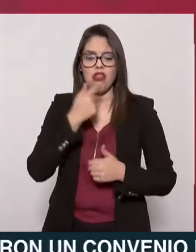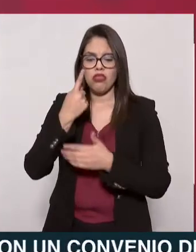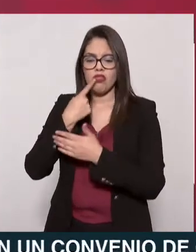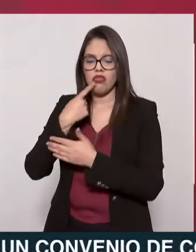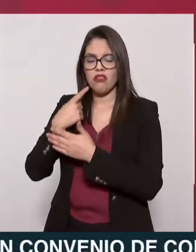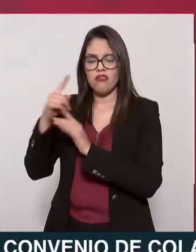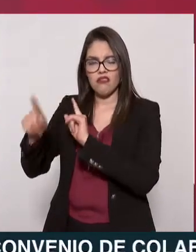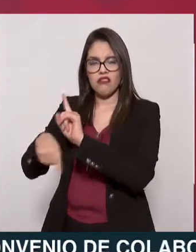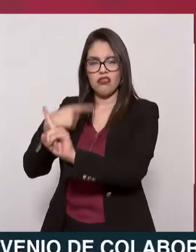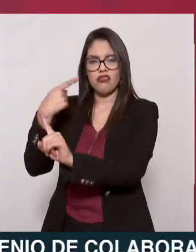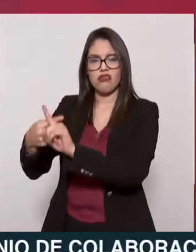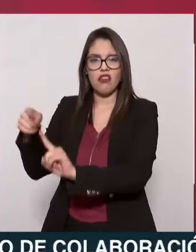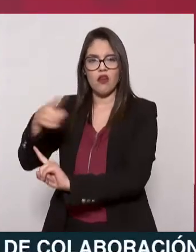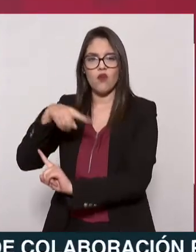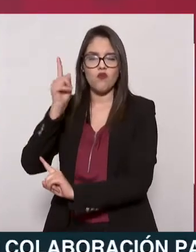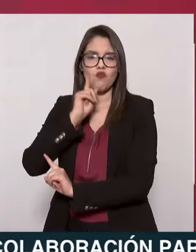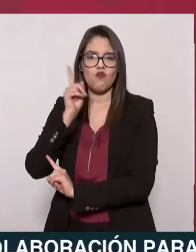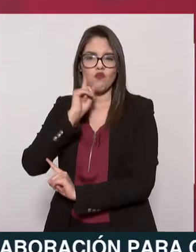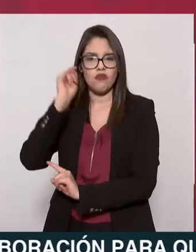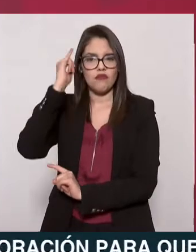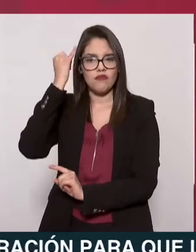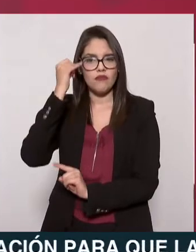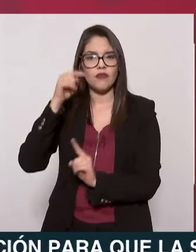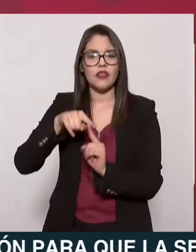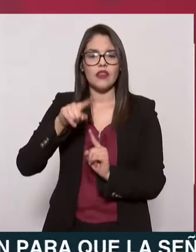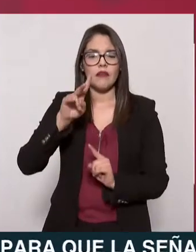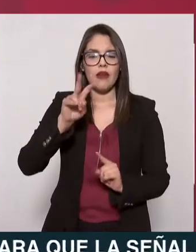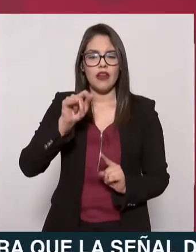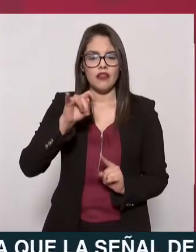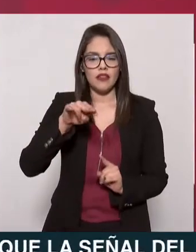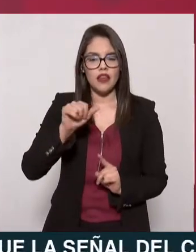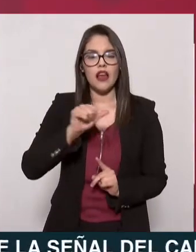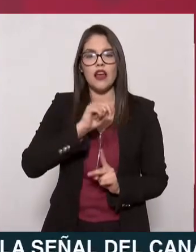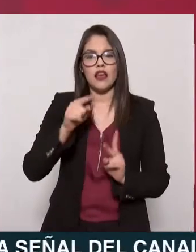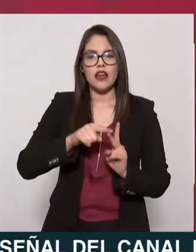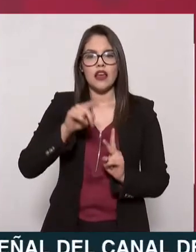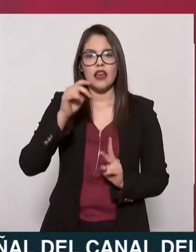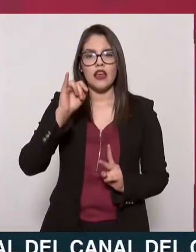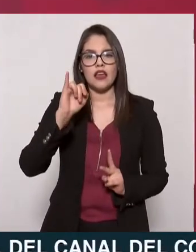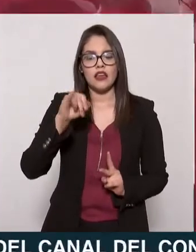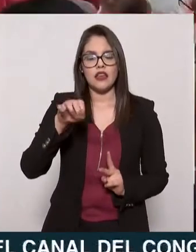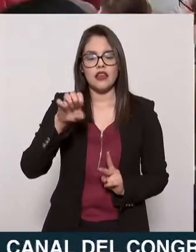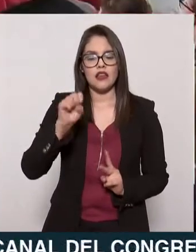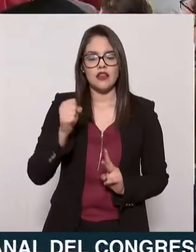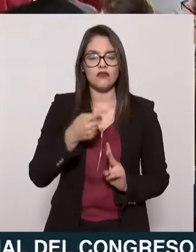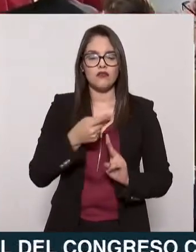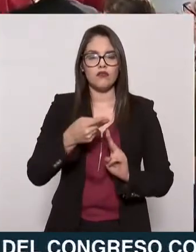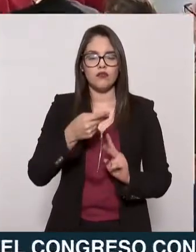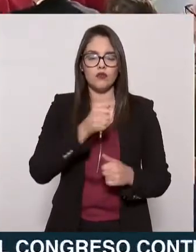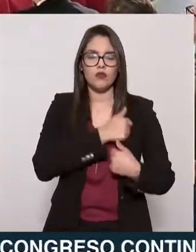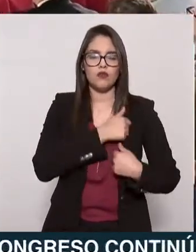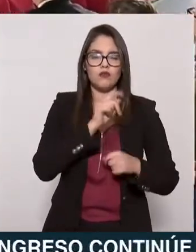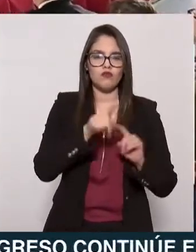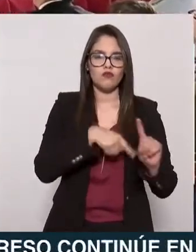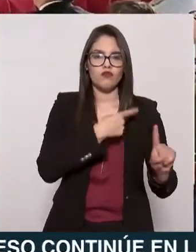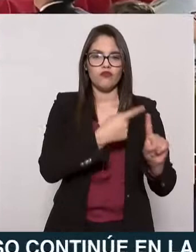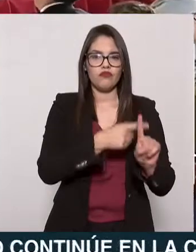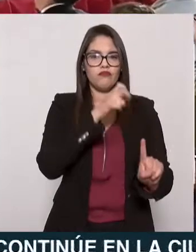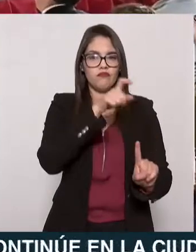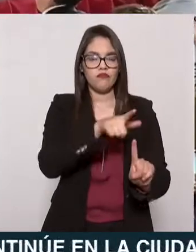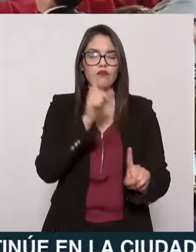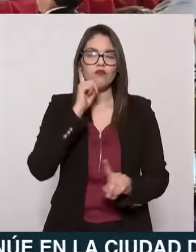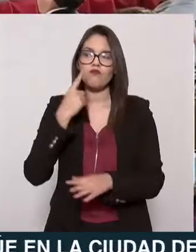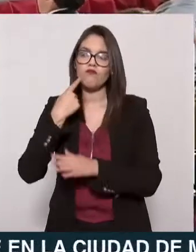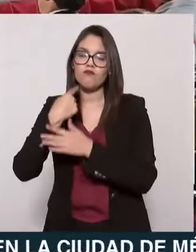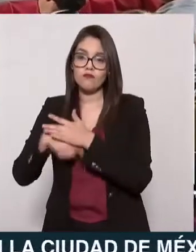las mujeres indígenas Valentina Rosendo Cantú e Inés Fernández Ortega. Al recibir el reconocimiento,